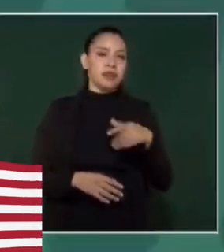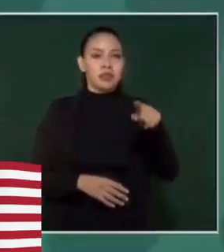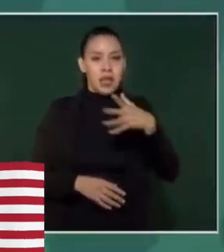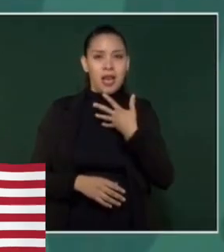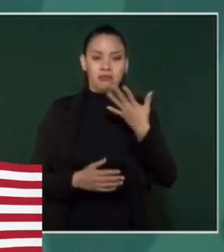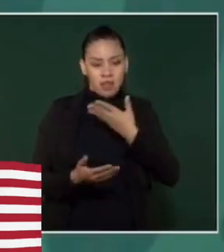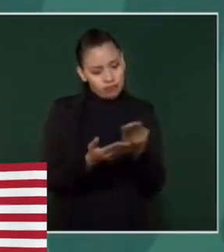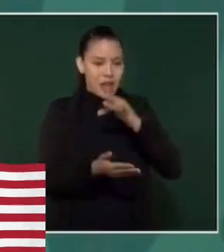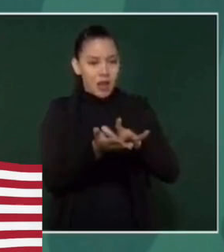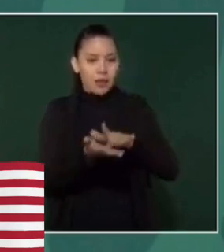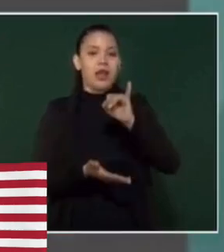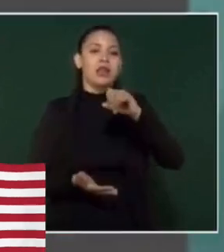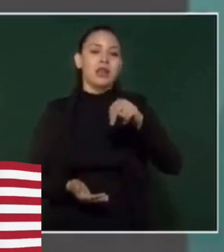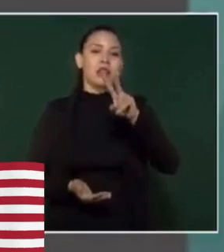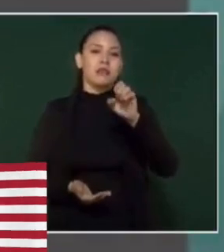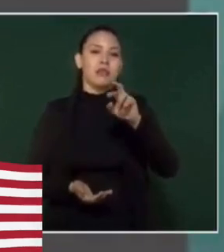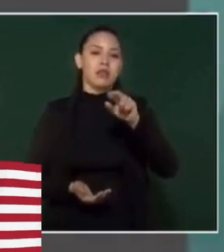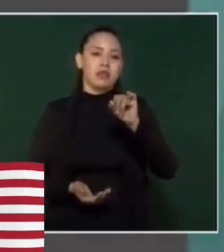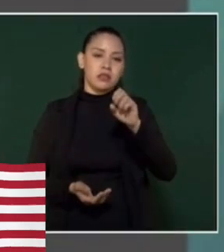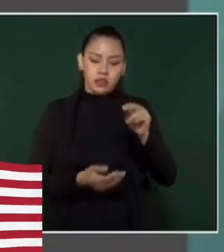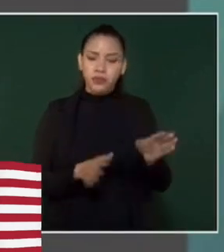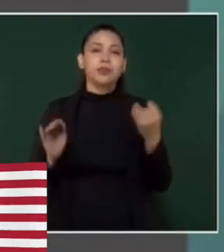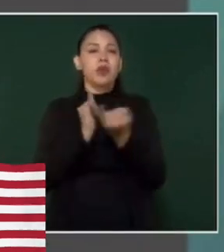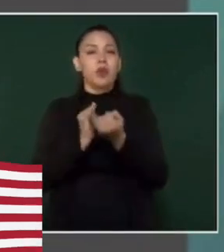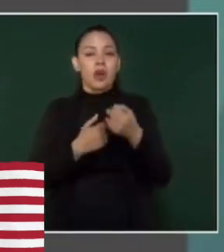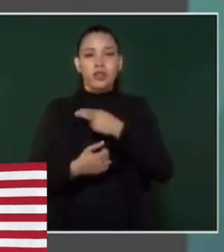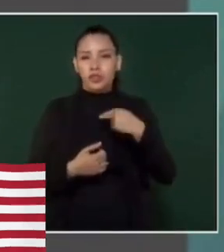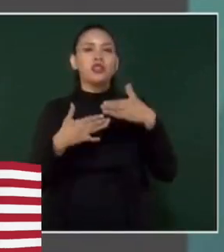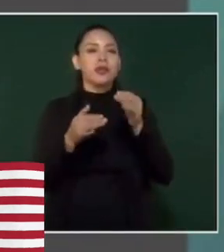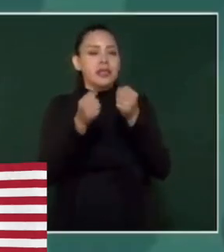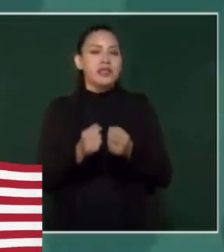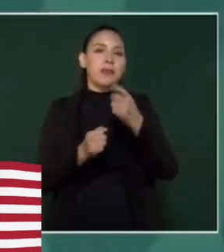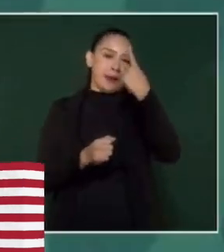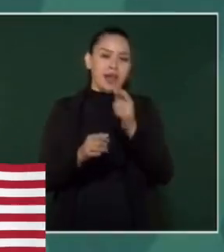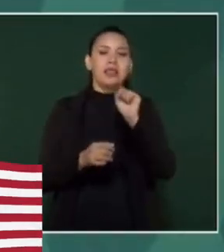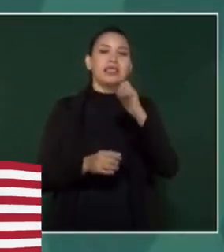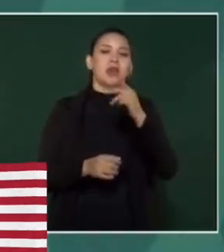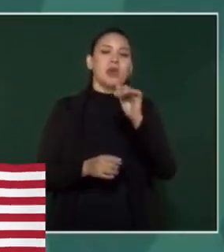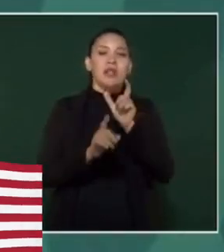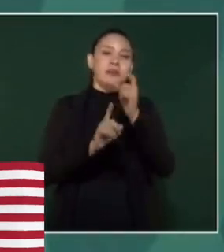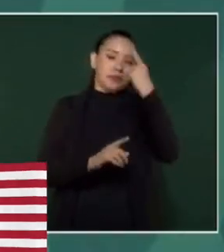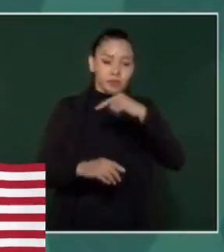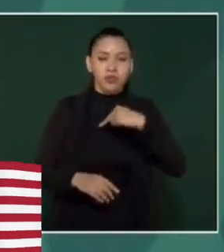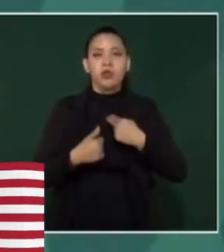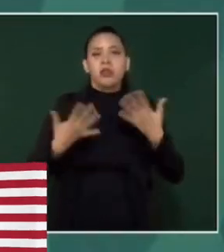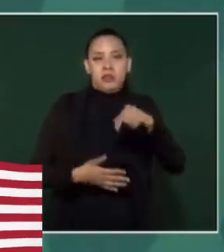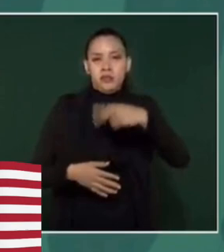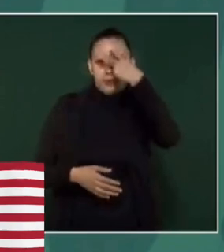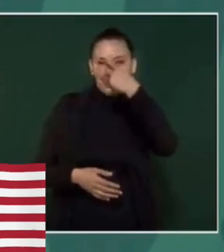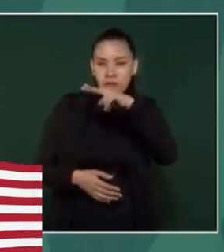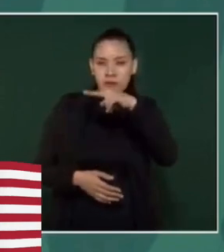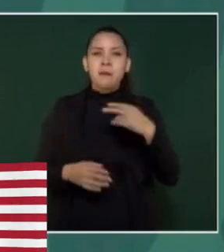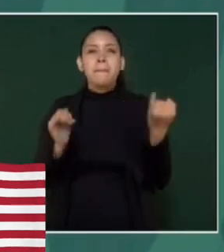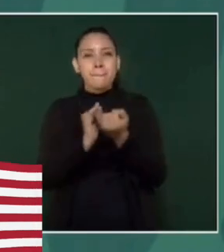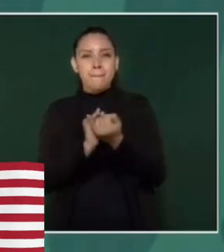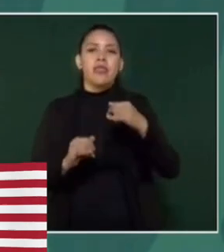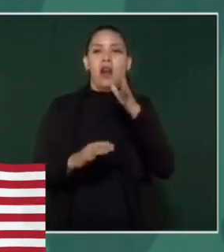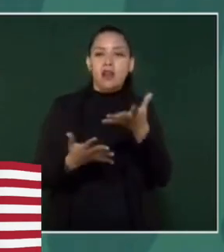inversión para Centroamérica. Hablamos también de seguridad, del tema del fentanilo, lo que se está haciendo en México y se va a